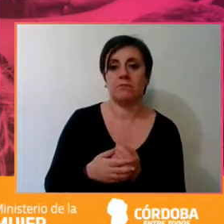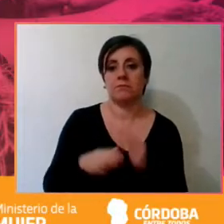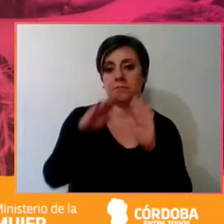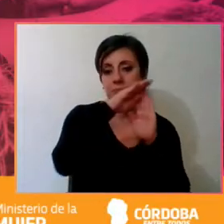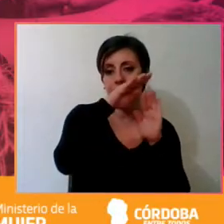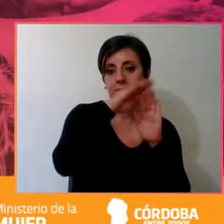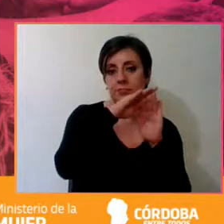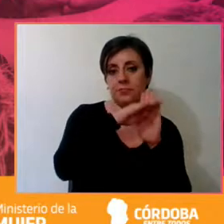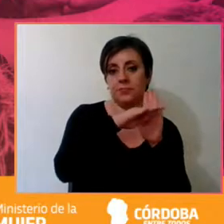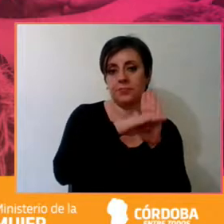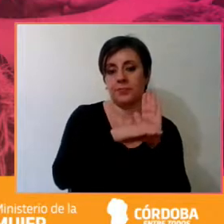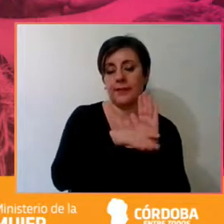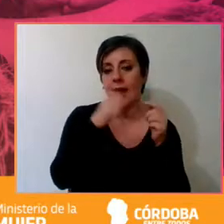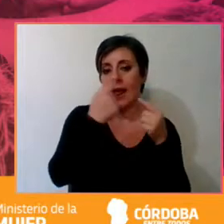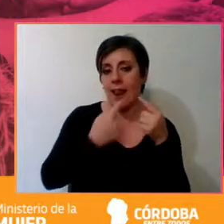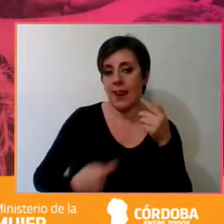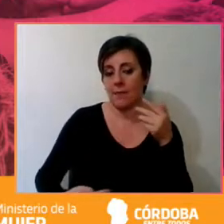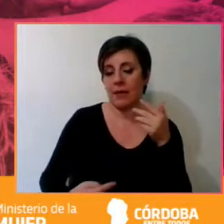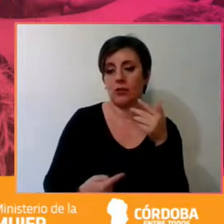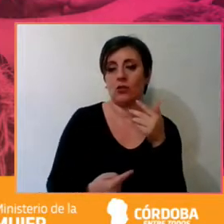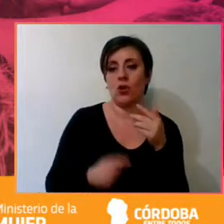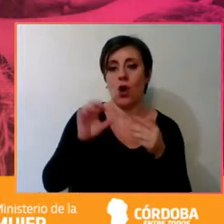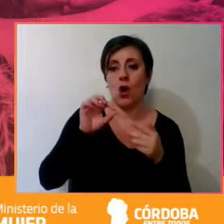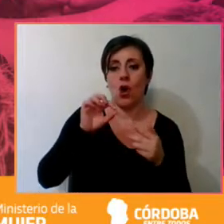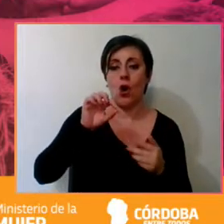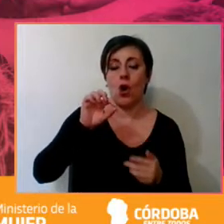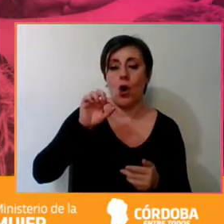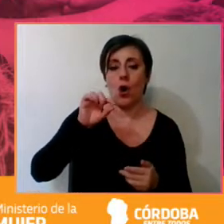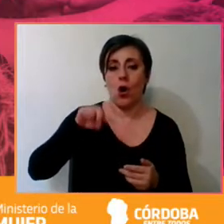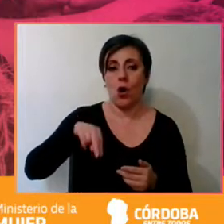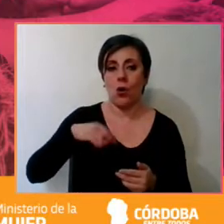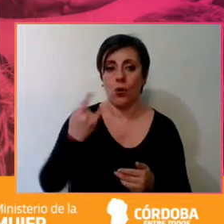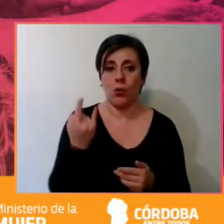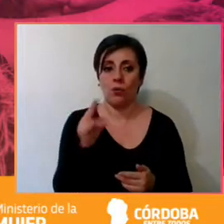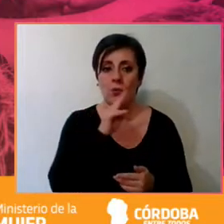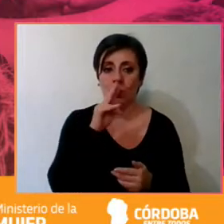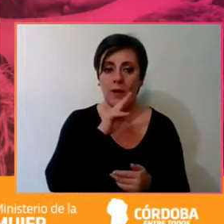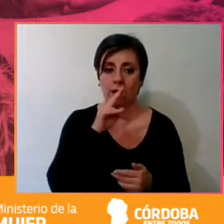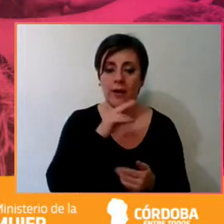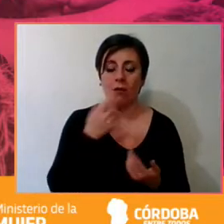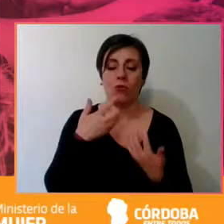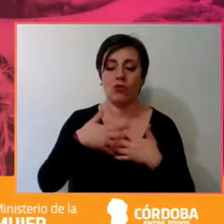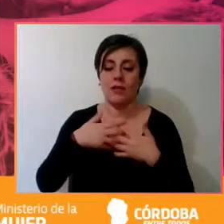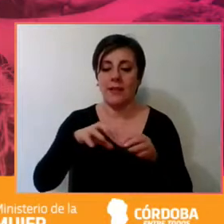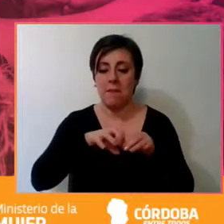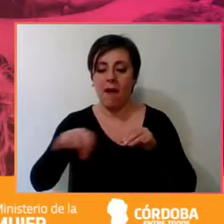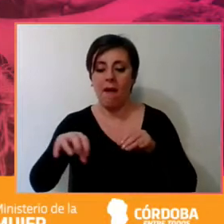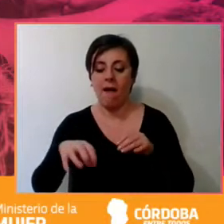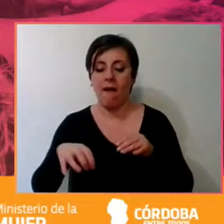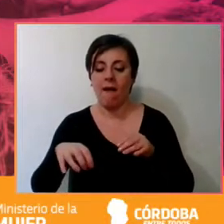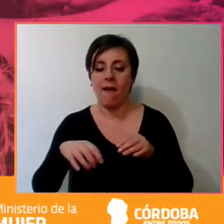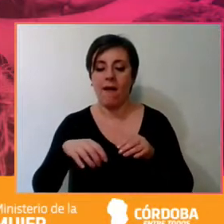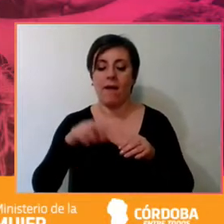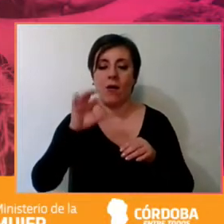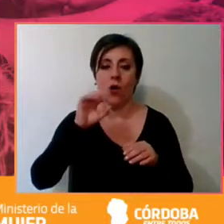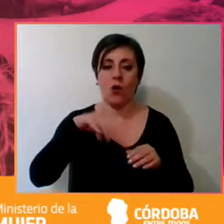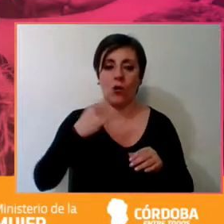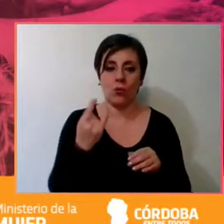principales elementos que desde ONU Mujeres, como agencia del Sistema de las Naciones Unidas, con el mandato